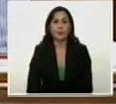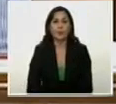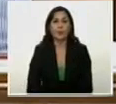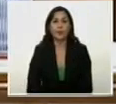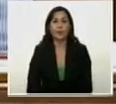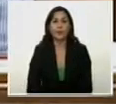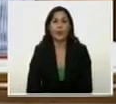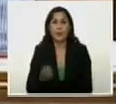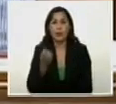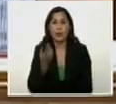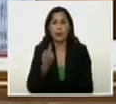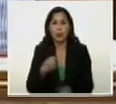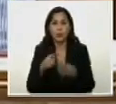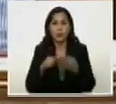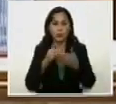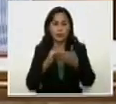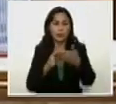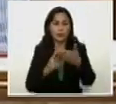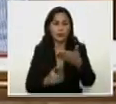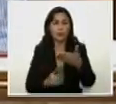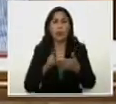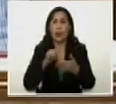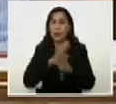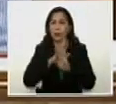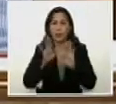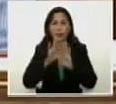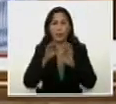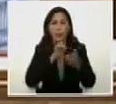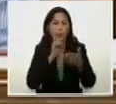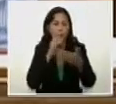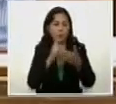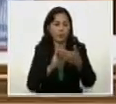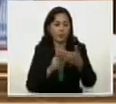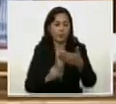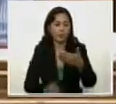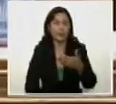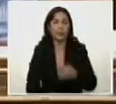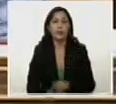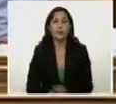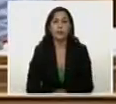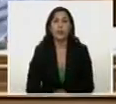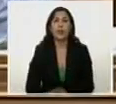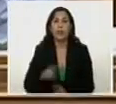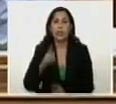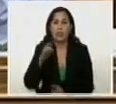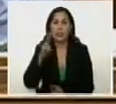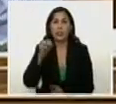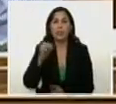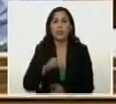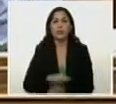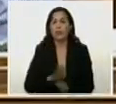quién? No, también a Sandra la nombré, sí. A Lilia también.